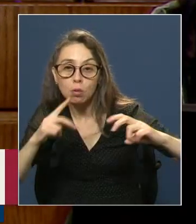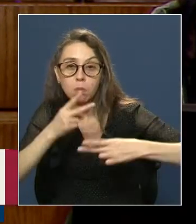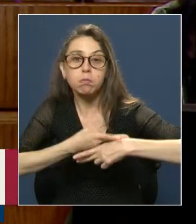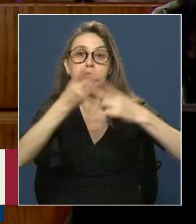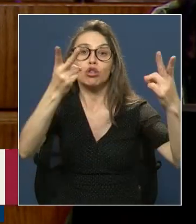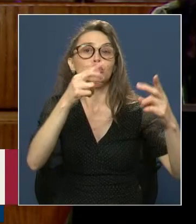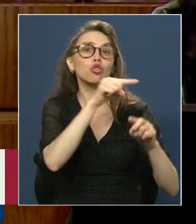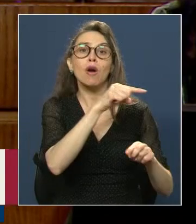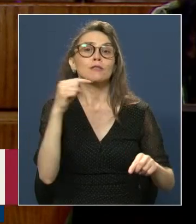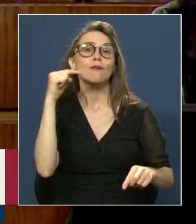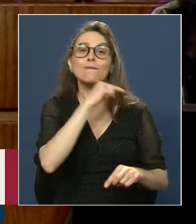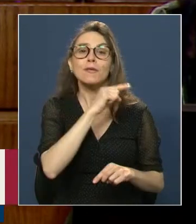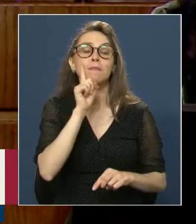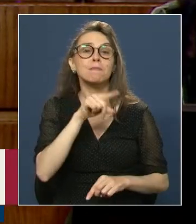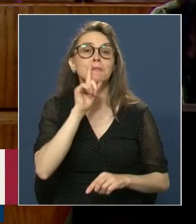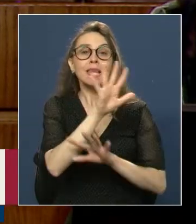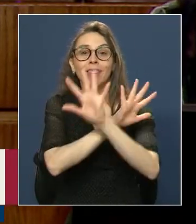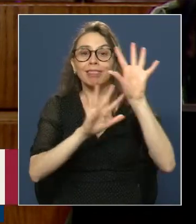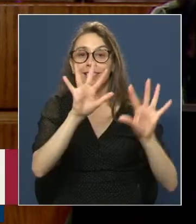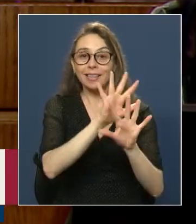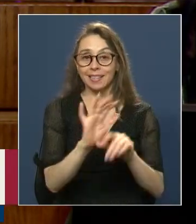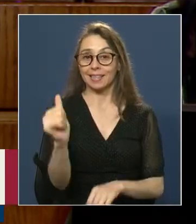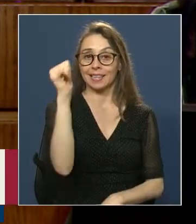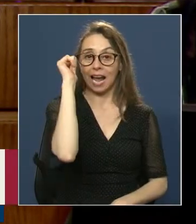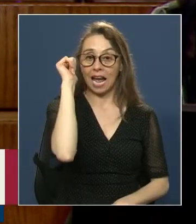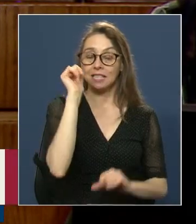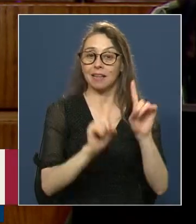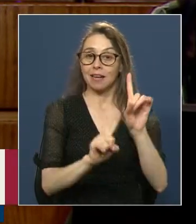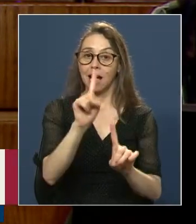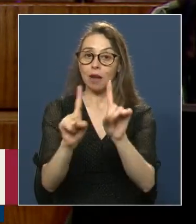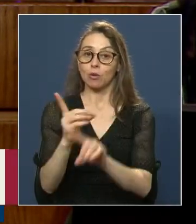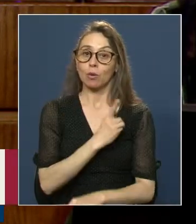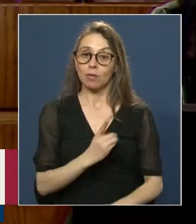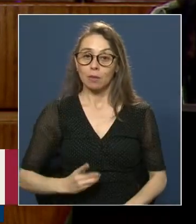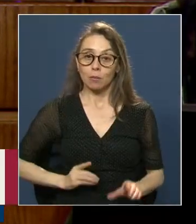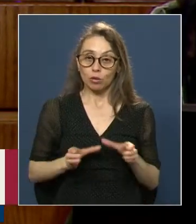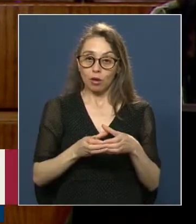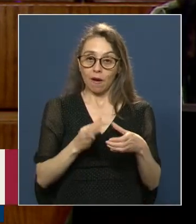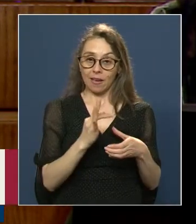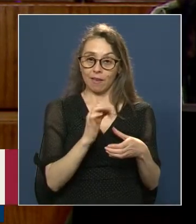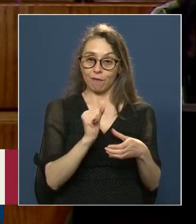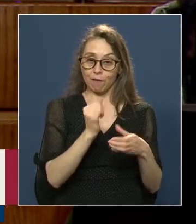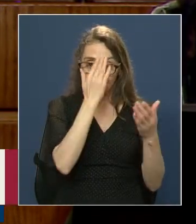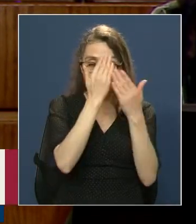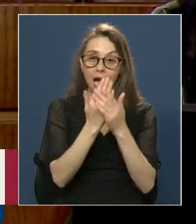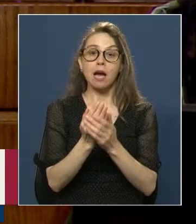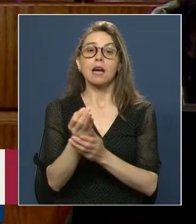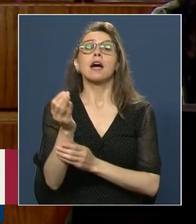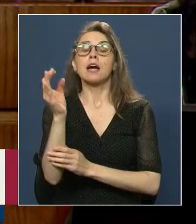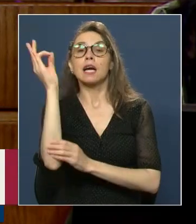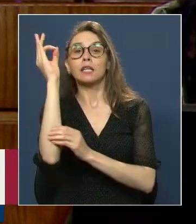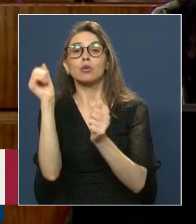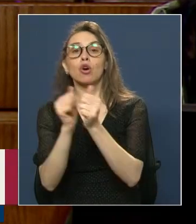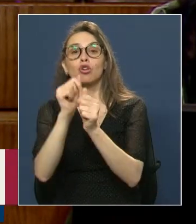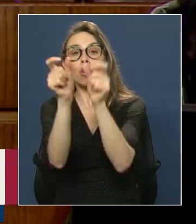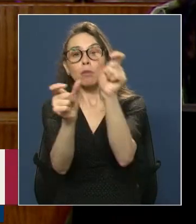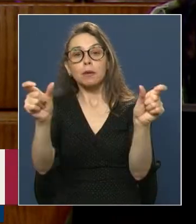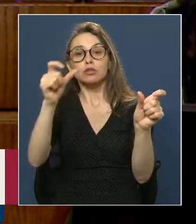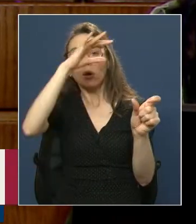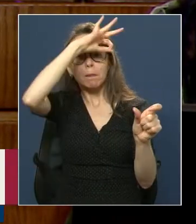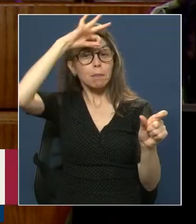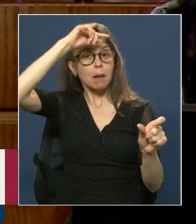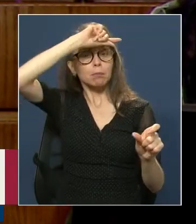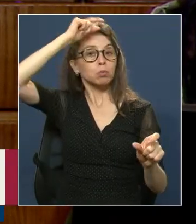como mentira. Ayer, algunos parlamentarios del Frente Amplio nos reunimos con los huerquenes que venían